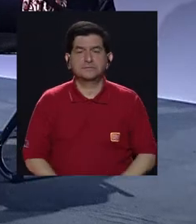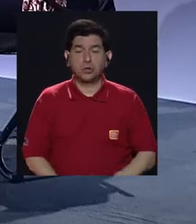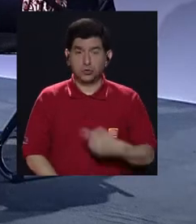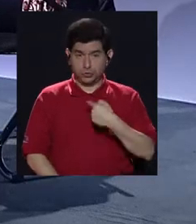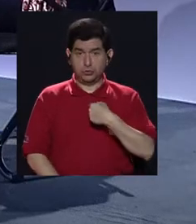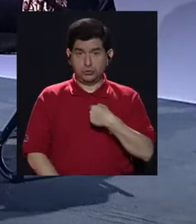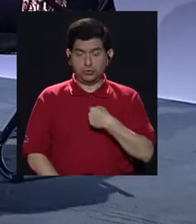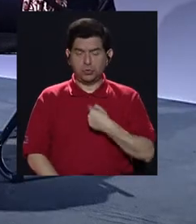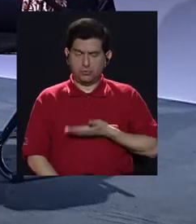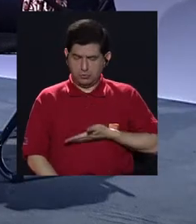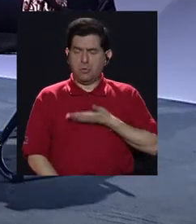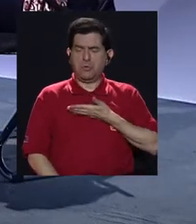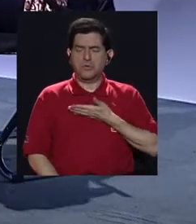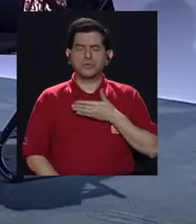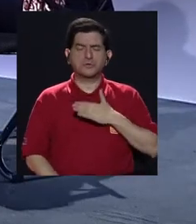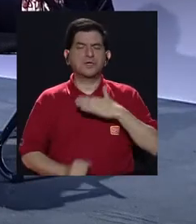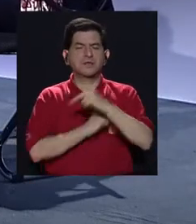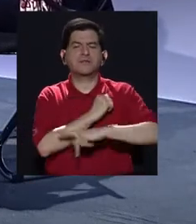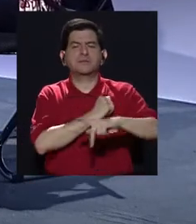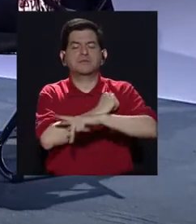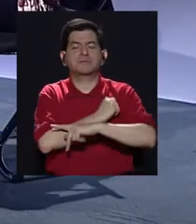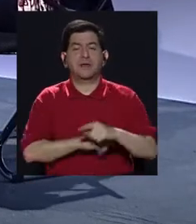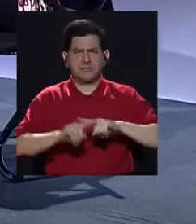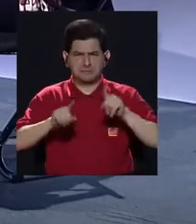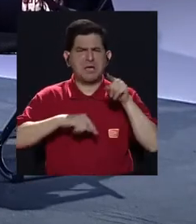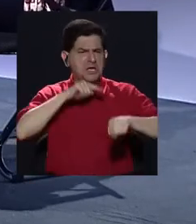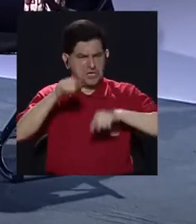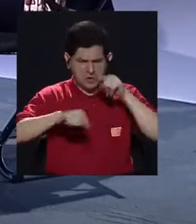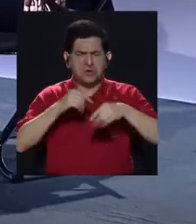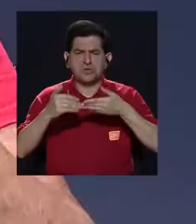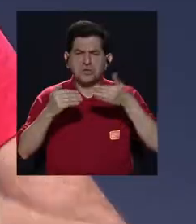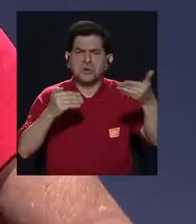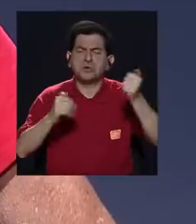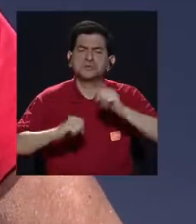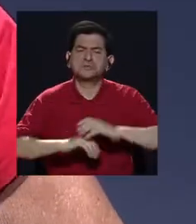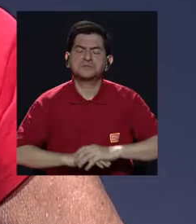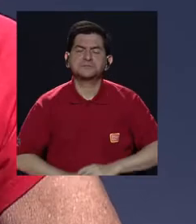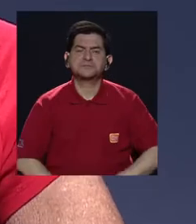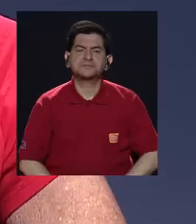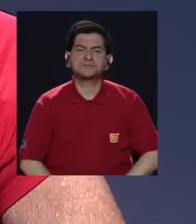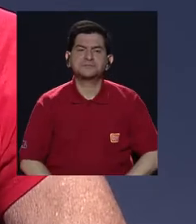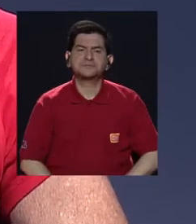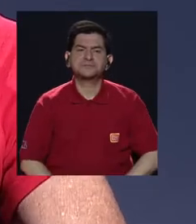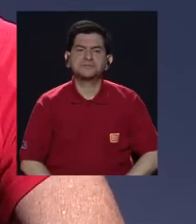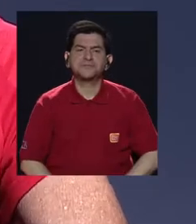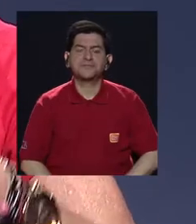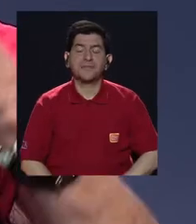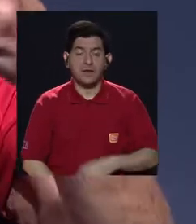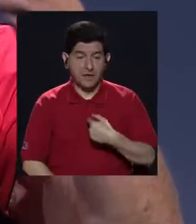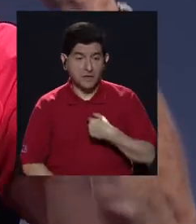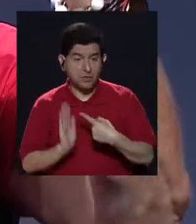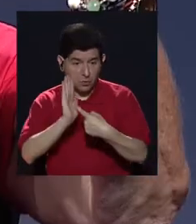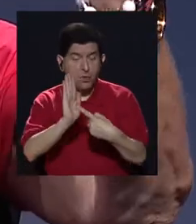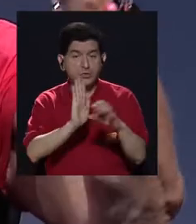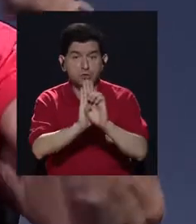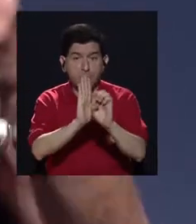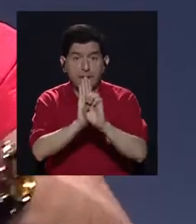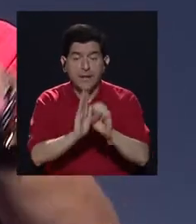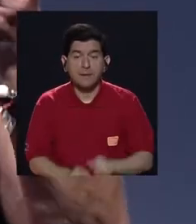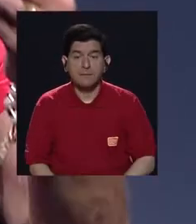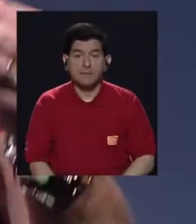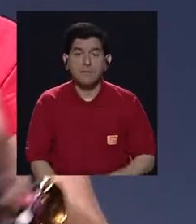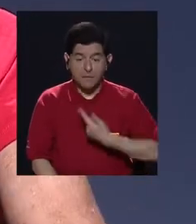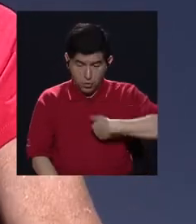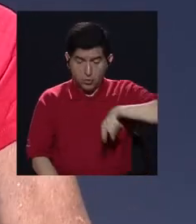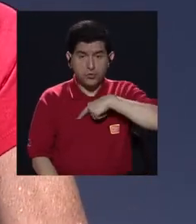yo soy muy orgulloso a mi país me da aunque críticos algunas cositas y lo pongo como ejemplo porque